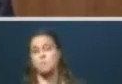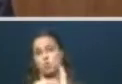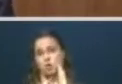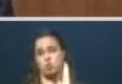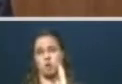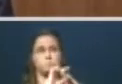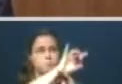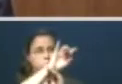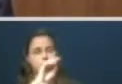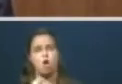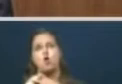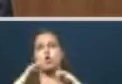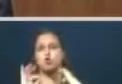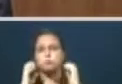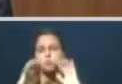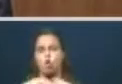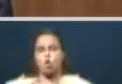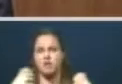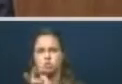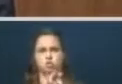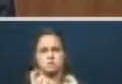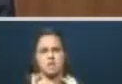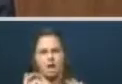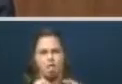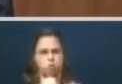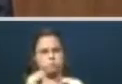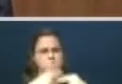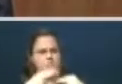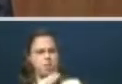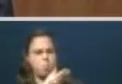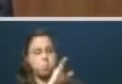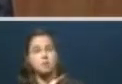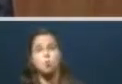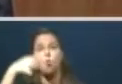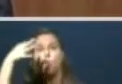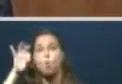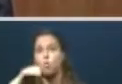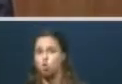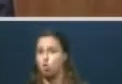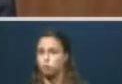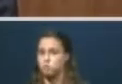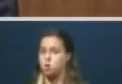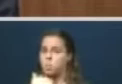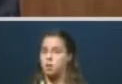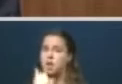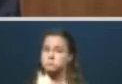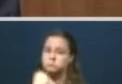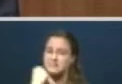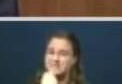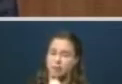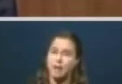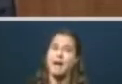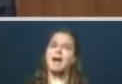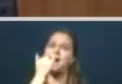del congreso y del senado fuimos el único gobierno autonómico que planteó esas enmiendas parciales una labor que se tradujo en algunas